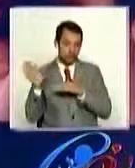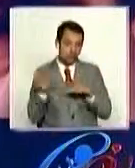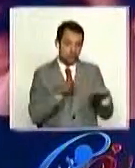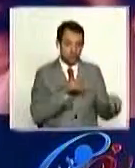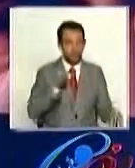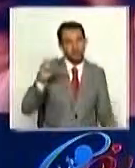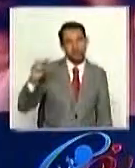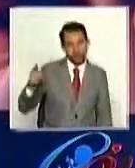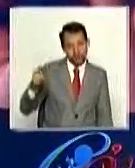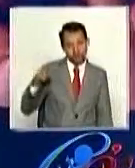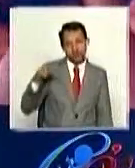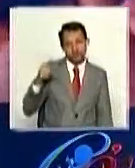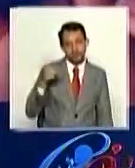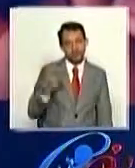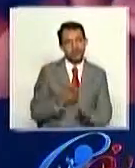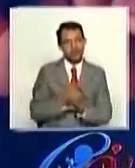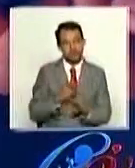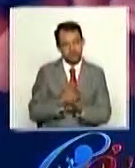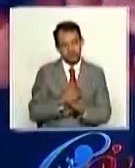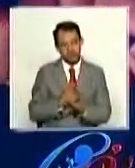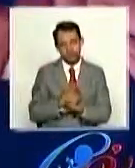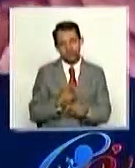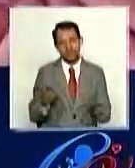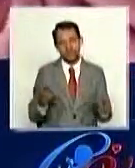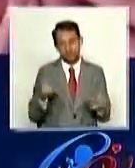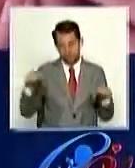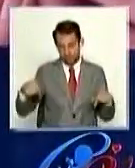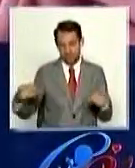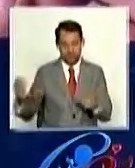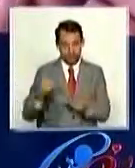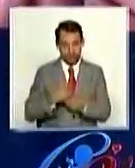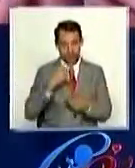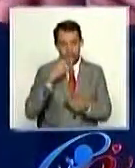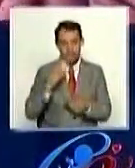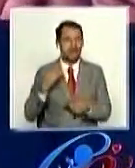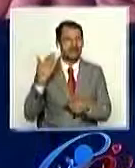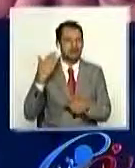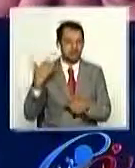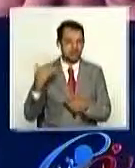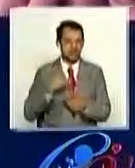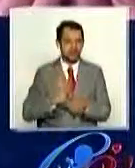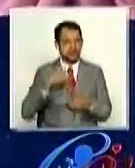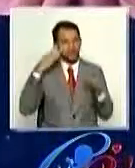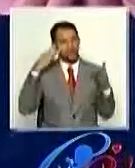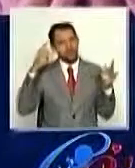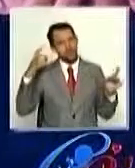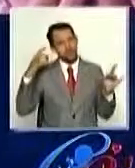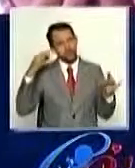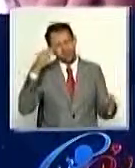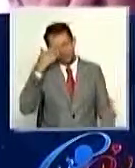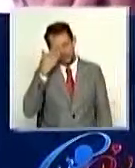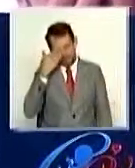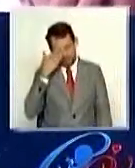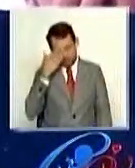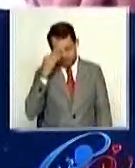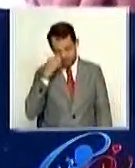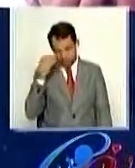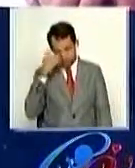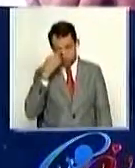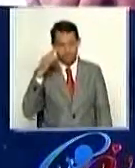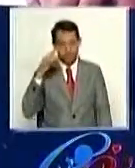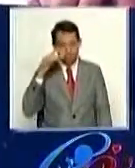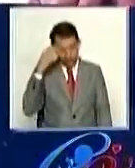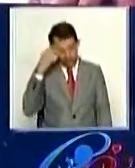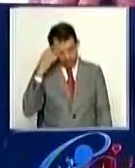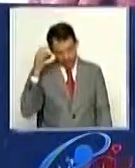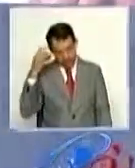paciente también de la clínica del Parque Médico que llega con dolores de sinusitis y